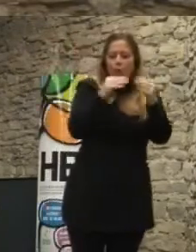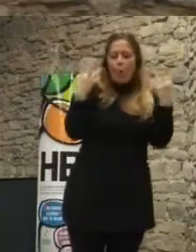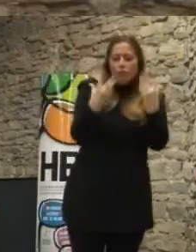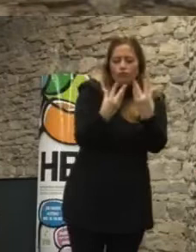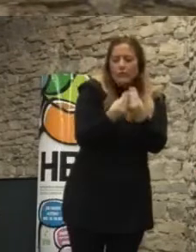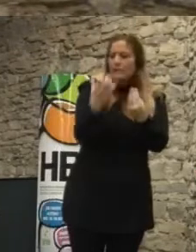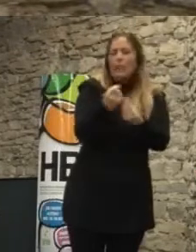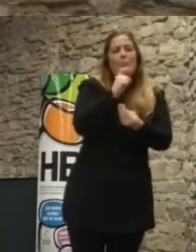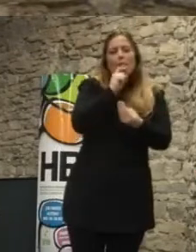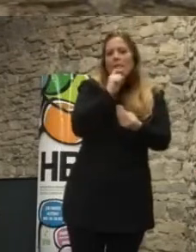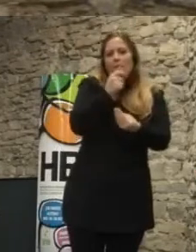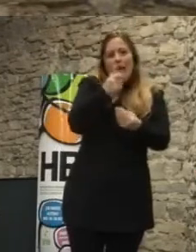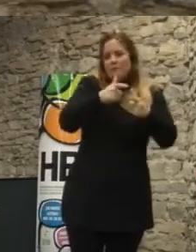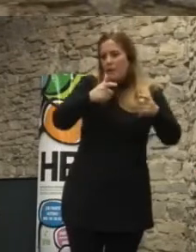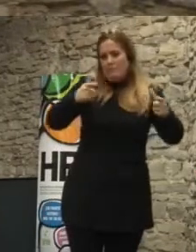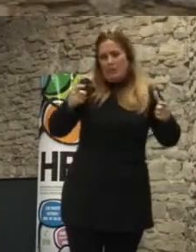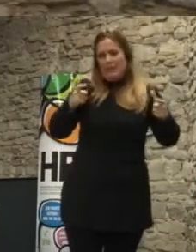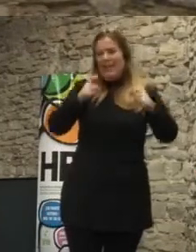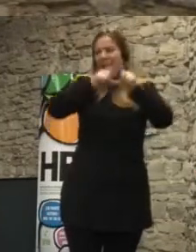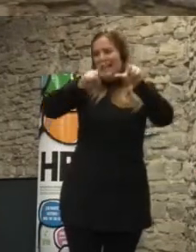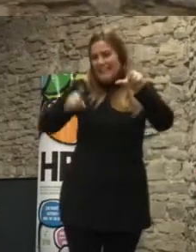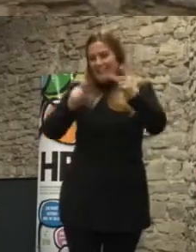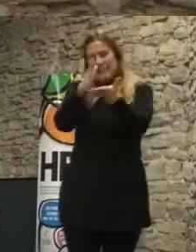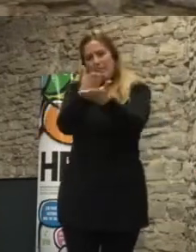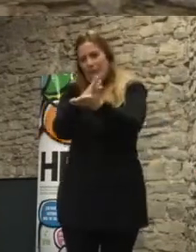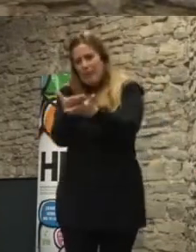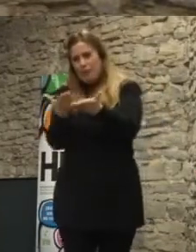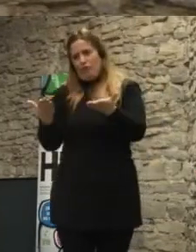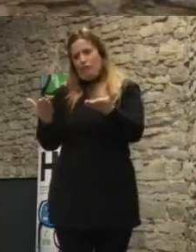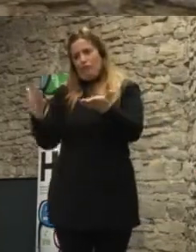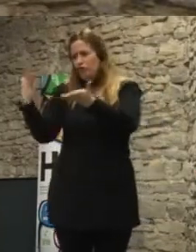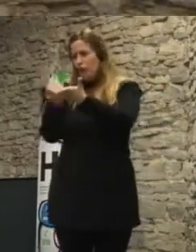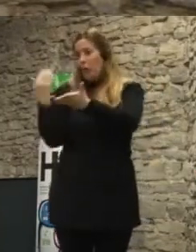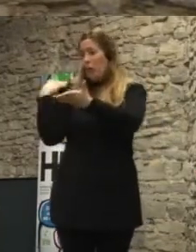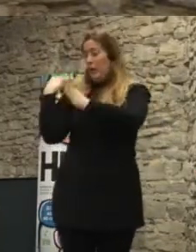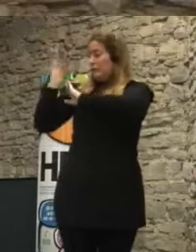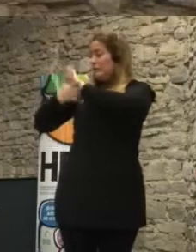crisis de la intermediación, ¿la? Todo esto hace que, ¿no?,